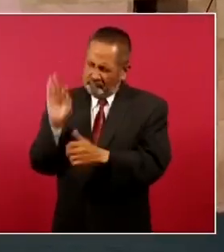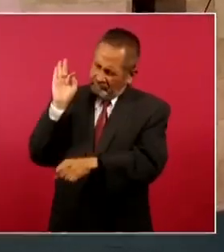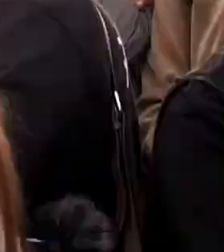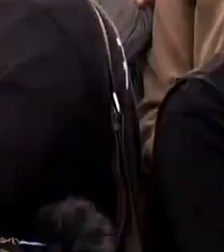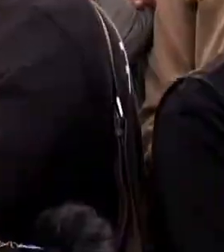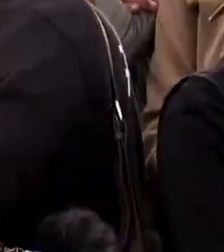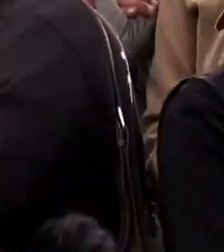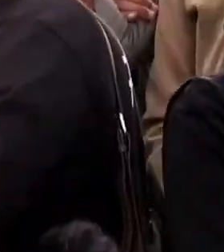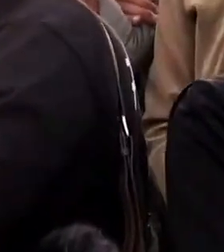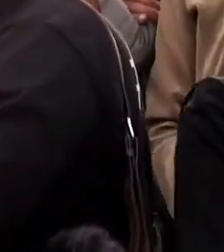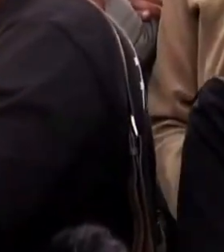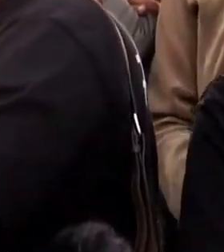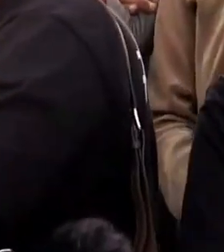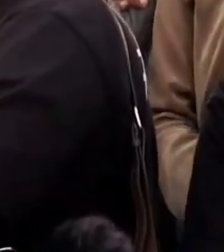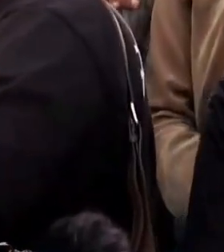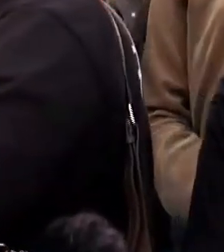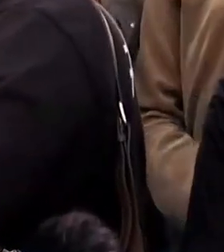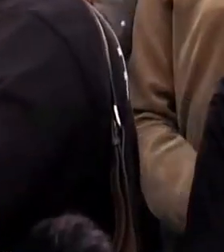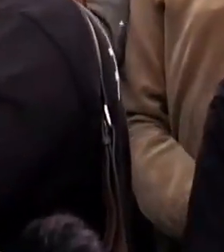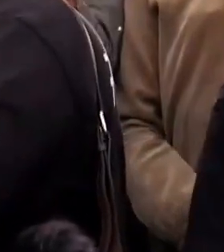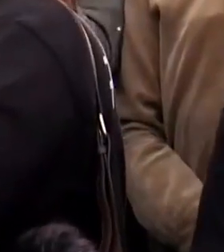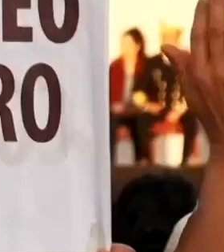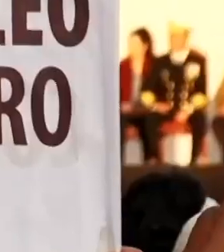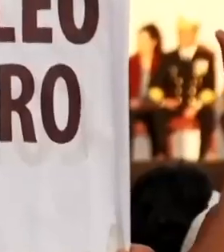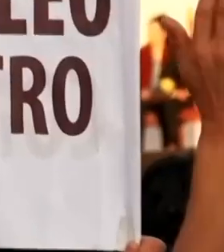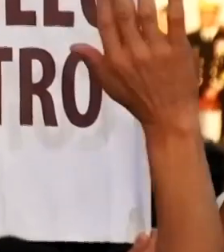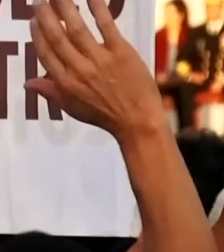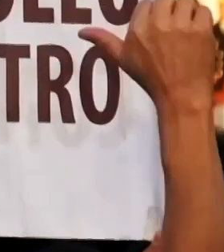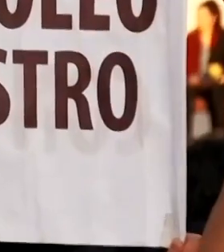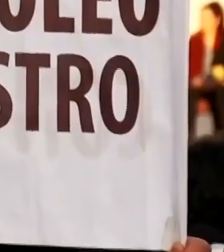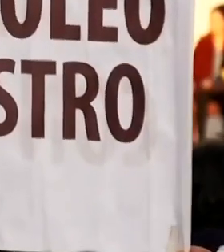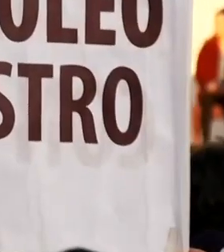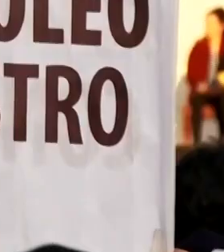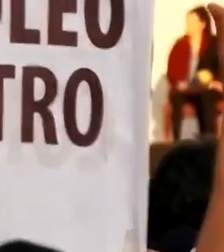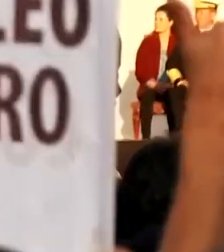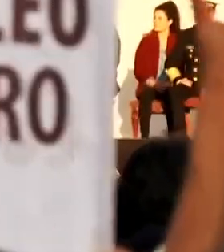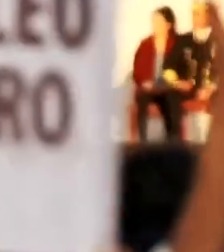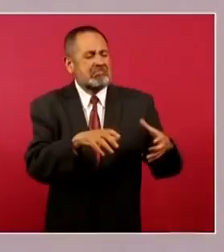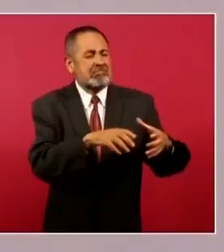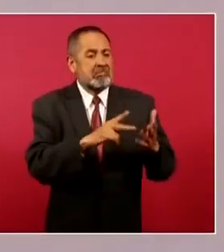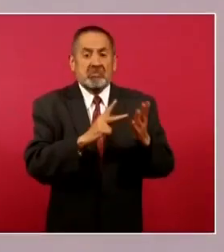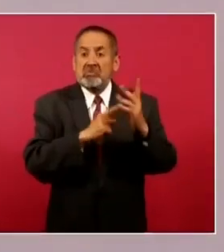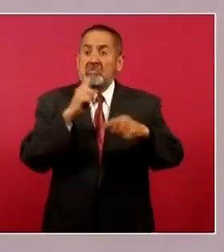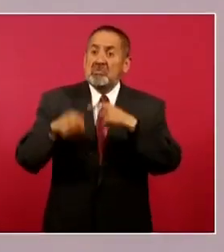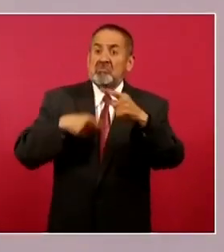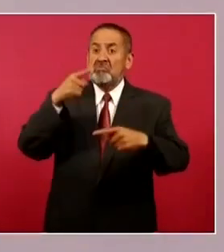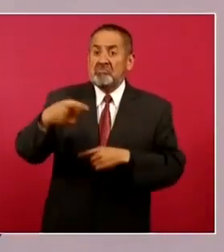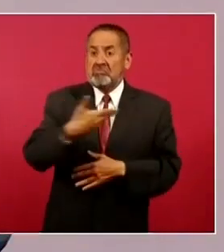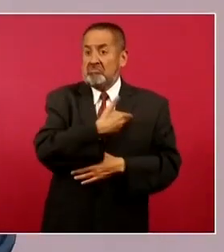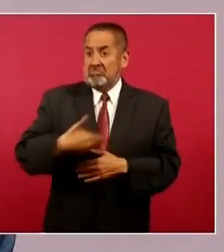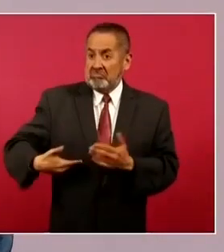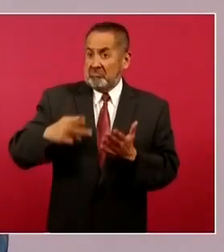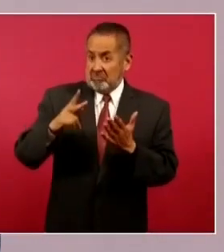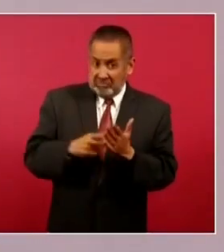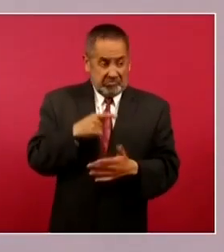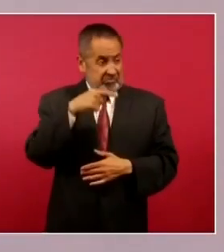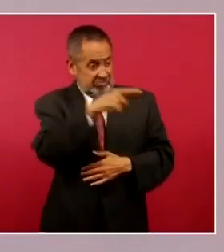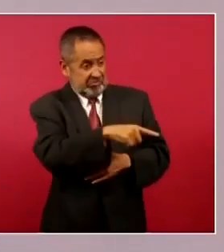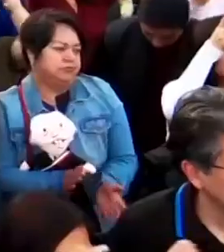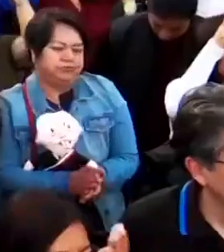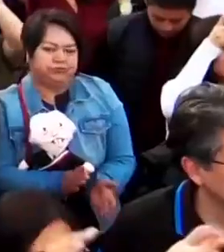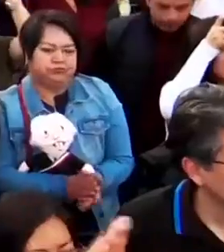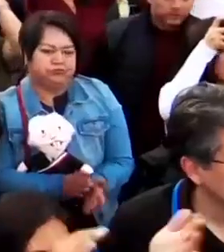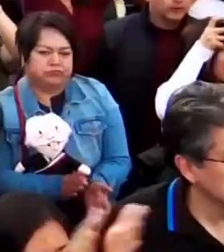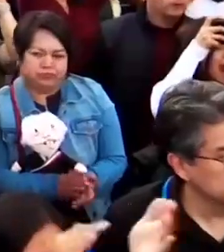del pueblo. Que hagan lo que hagan, no regresarán al poder los